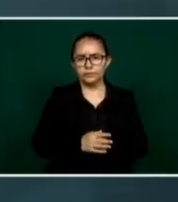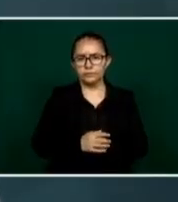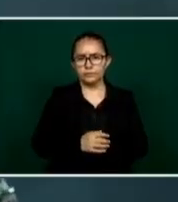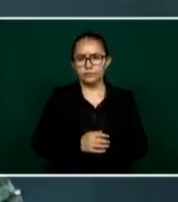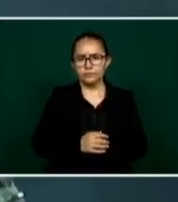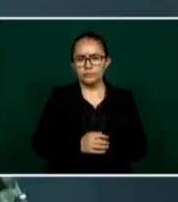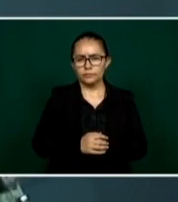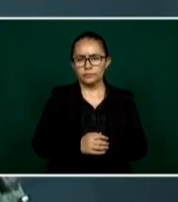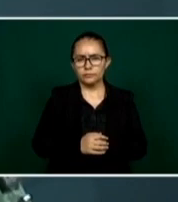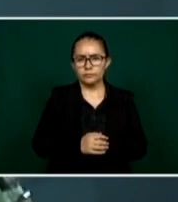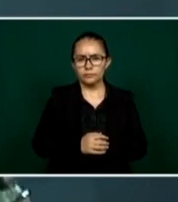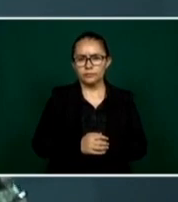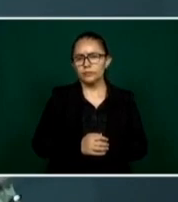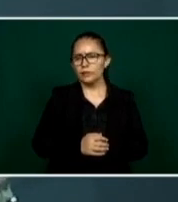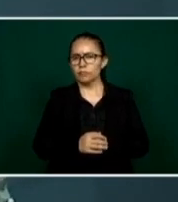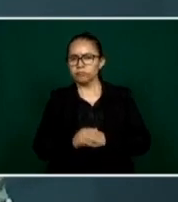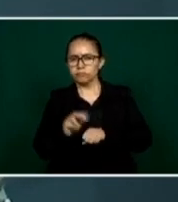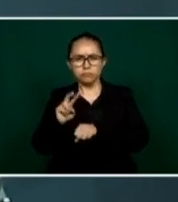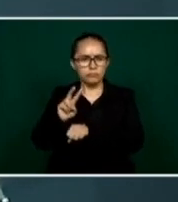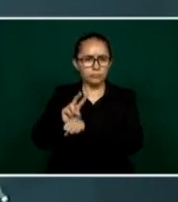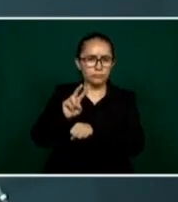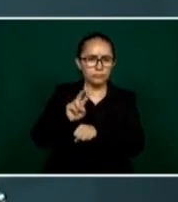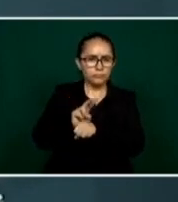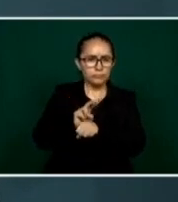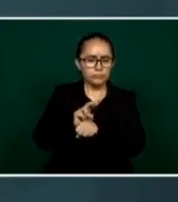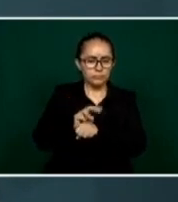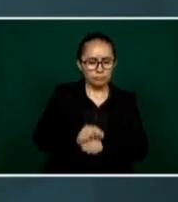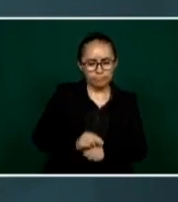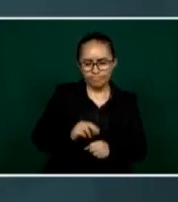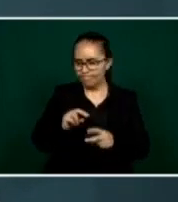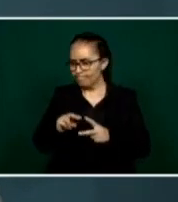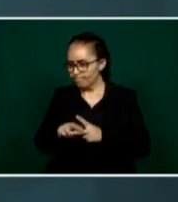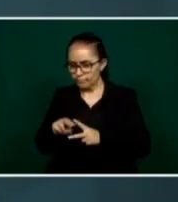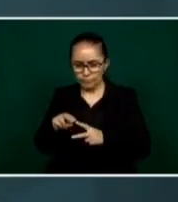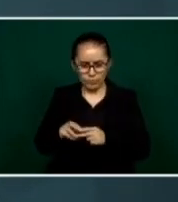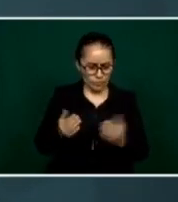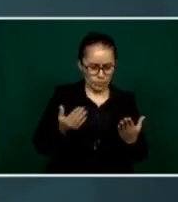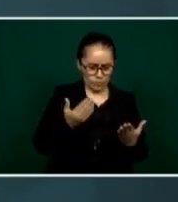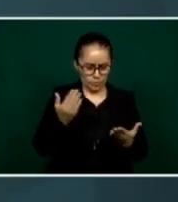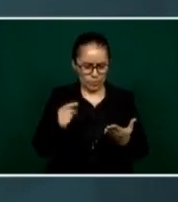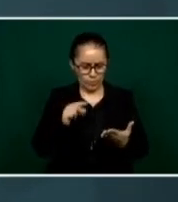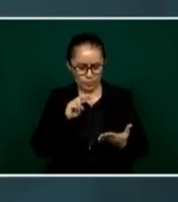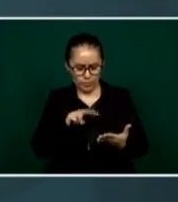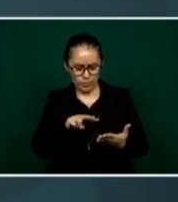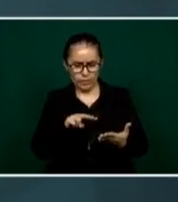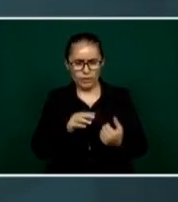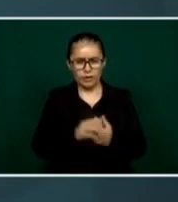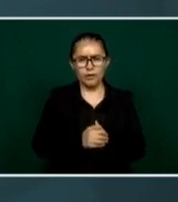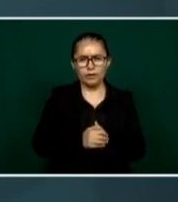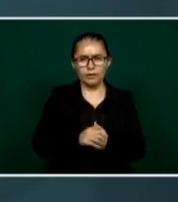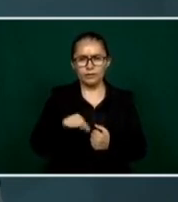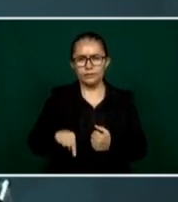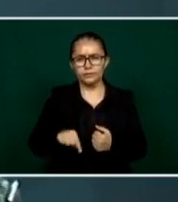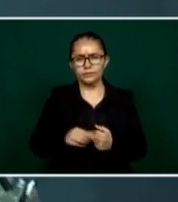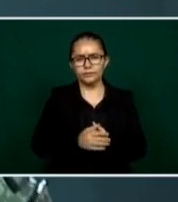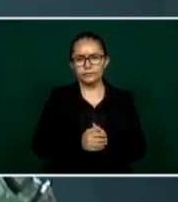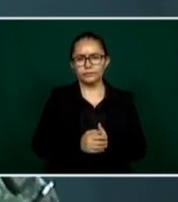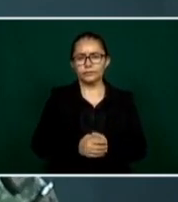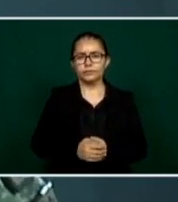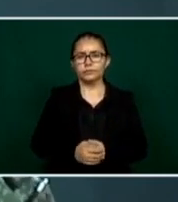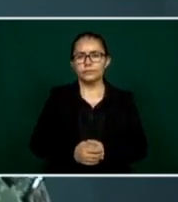cámaras de seguridad algunos de los municipios importantes donde se presenta algunos